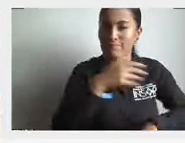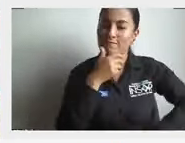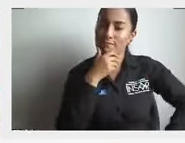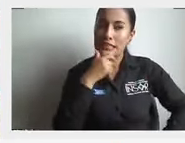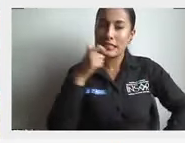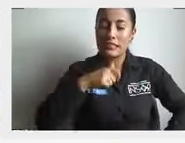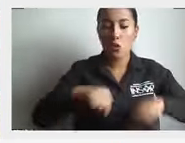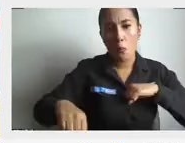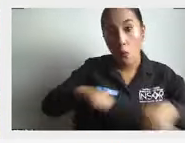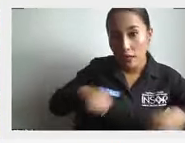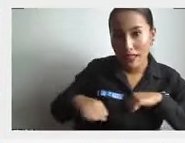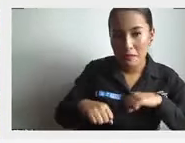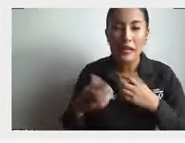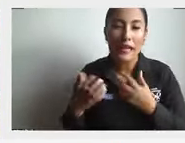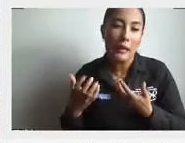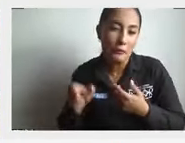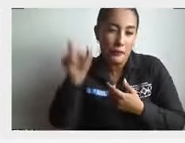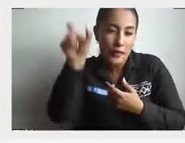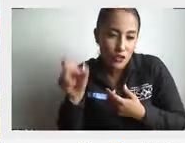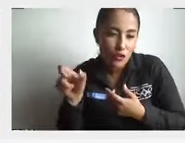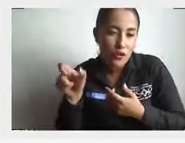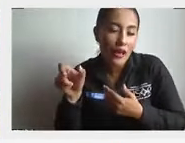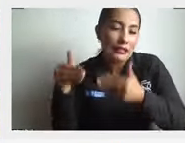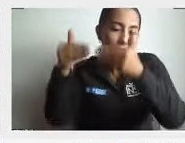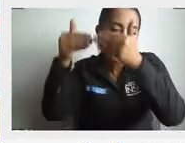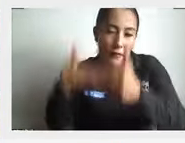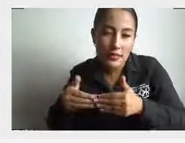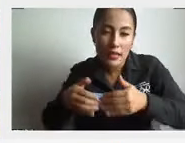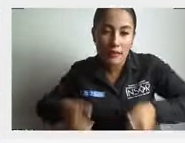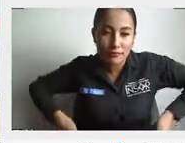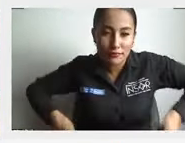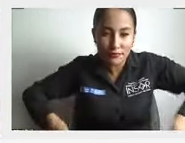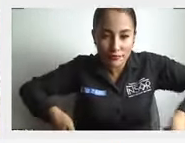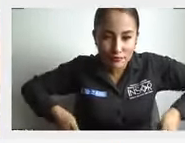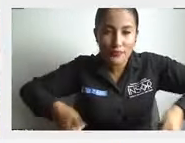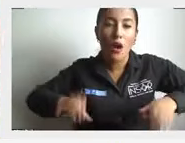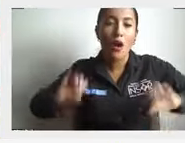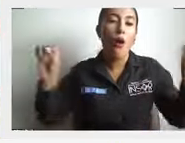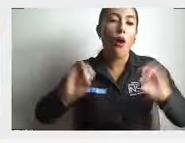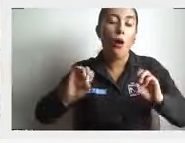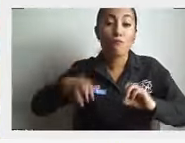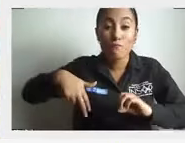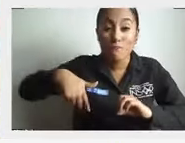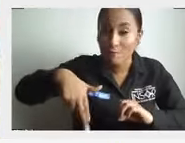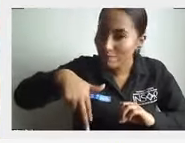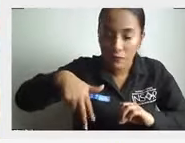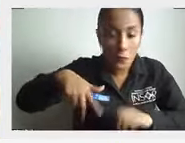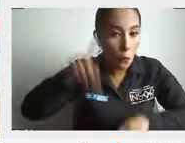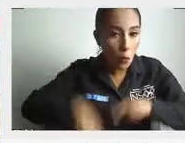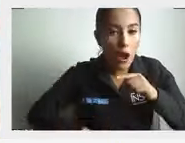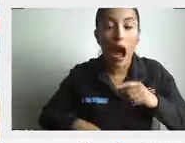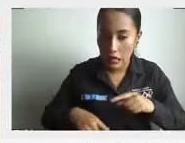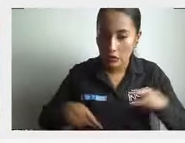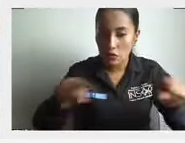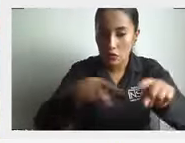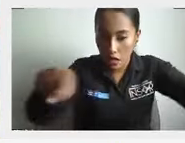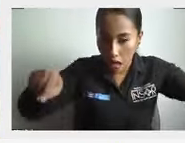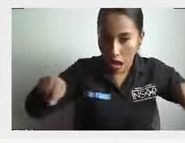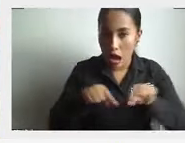para aquella persona que tiene una movilidad restringida, una silla de ruedas, bueno, qué bueno, también permite el estiramiento de mis